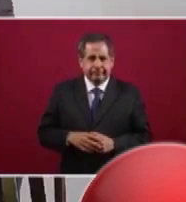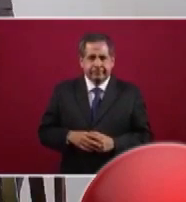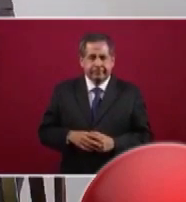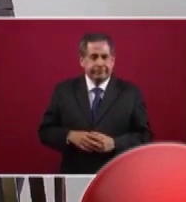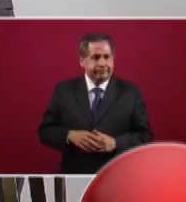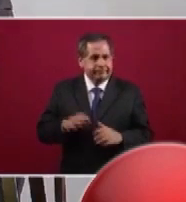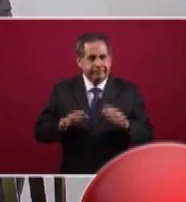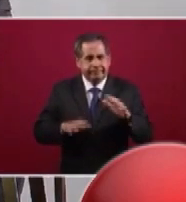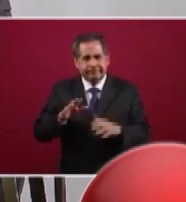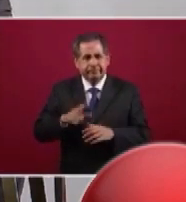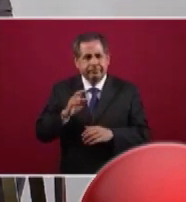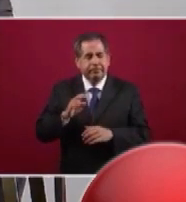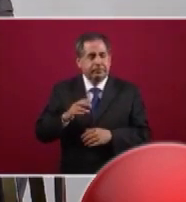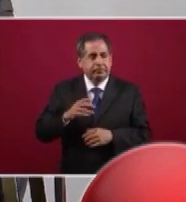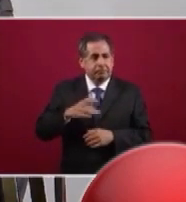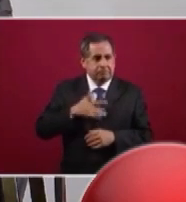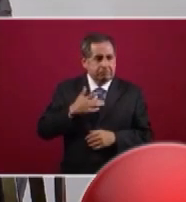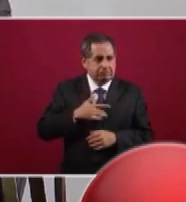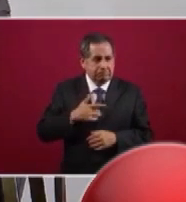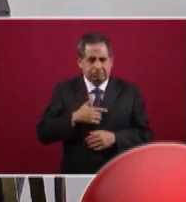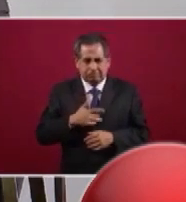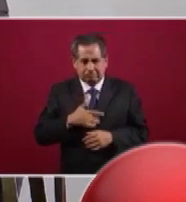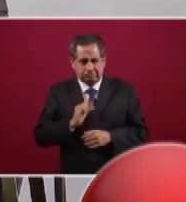actúan como acomplejados.